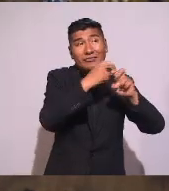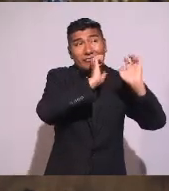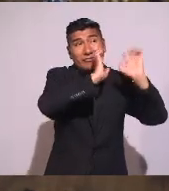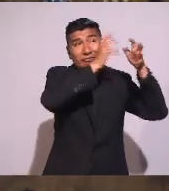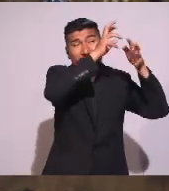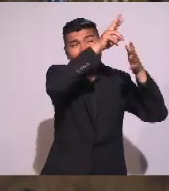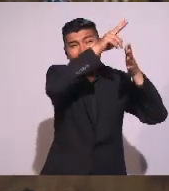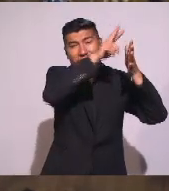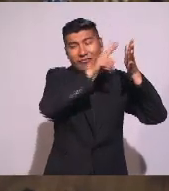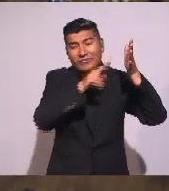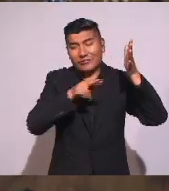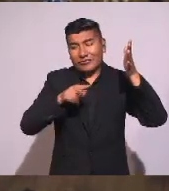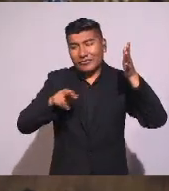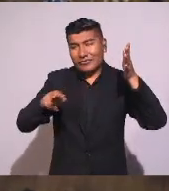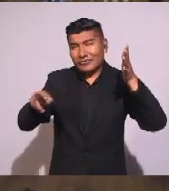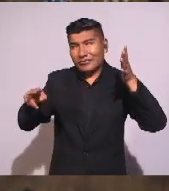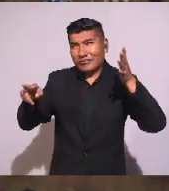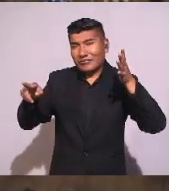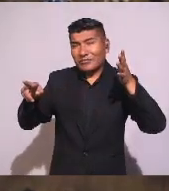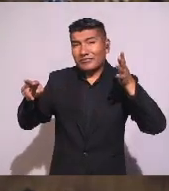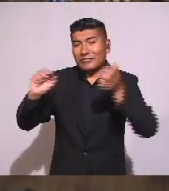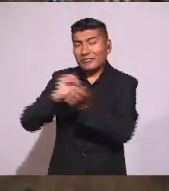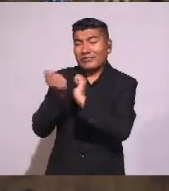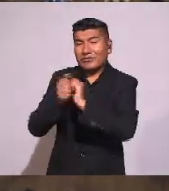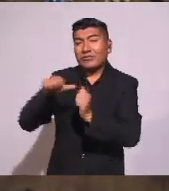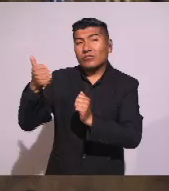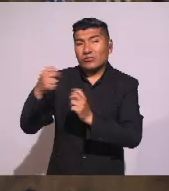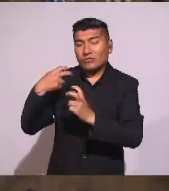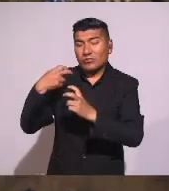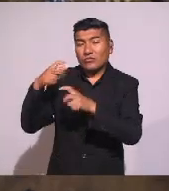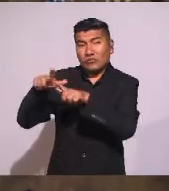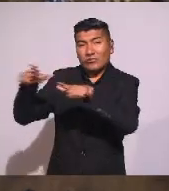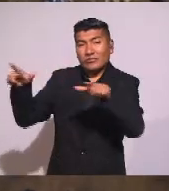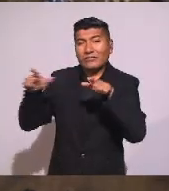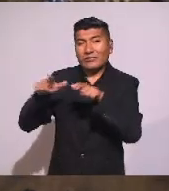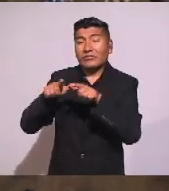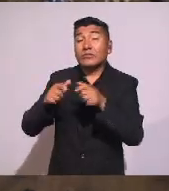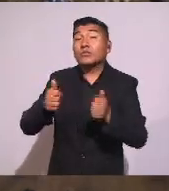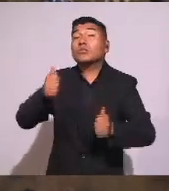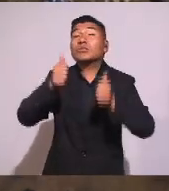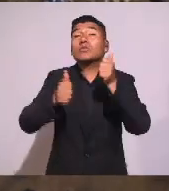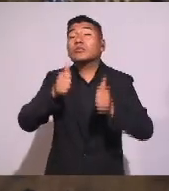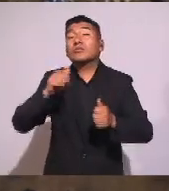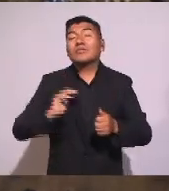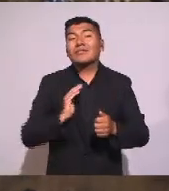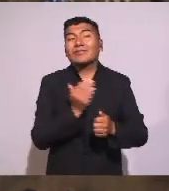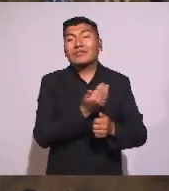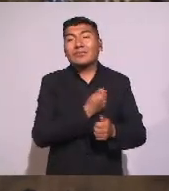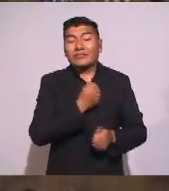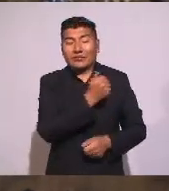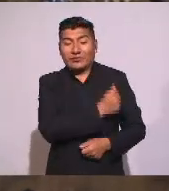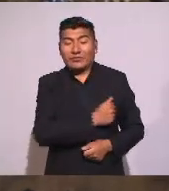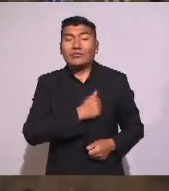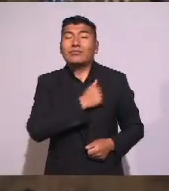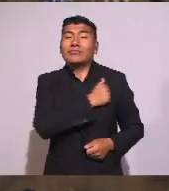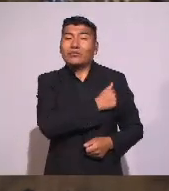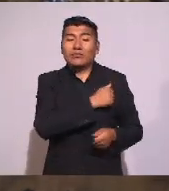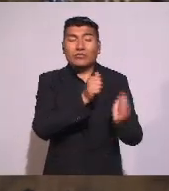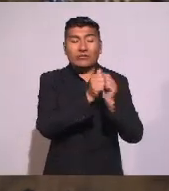al monte calvario cuál es nuestra actitud frente a estas situaciones